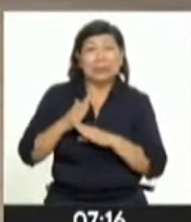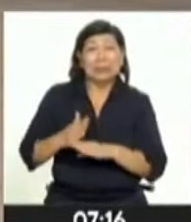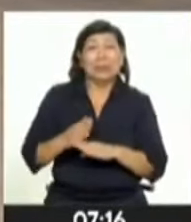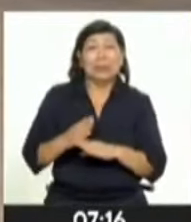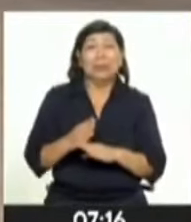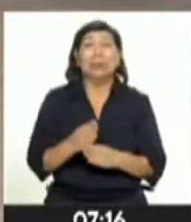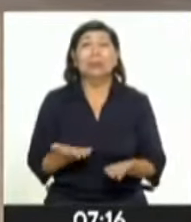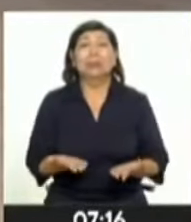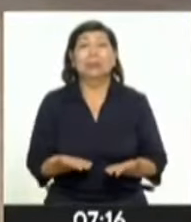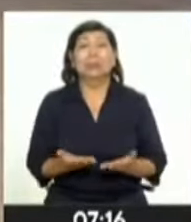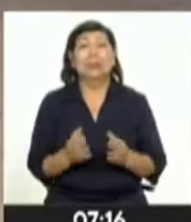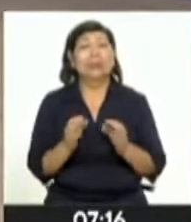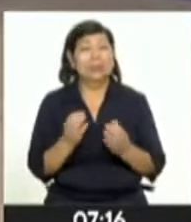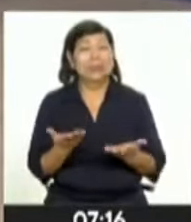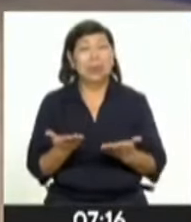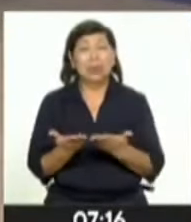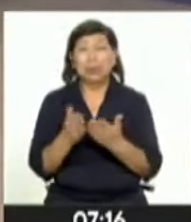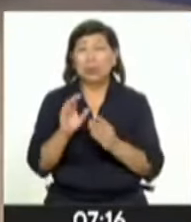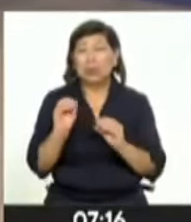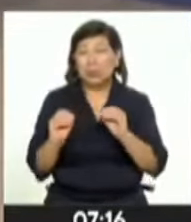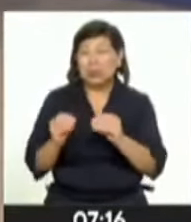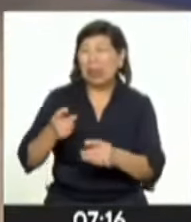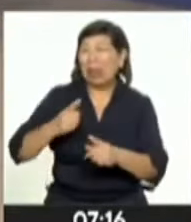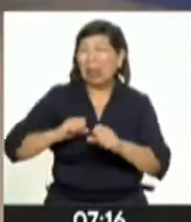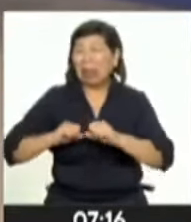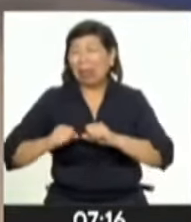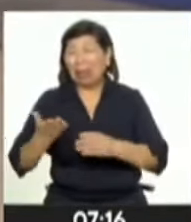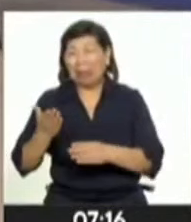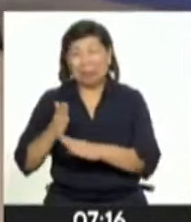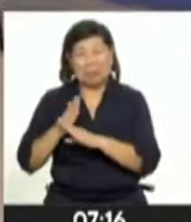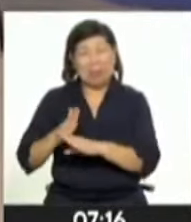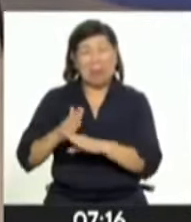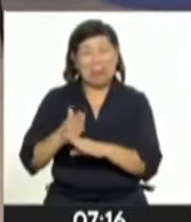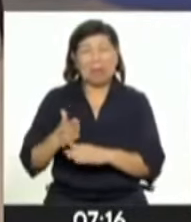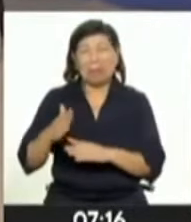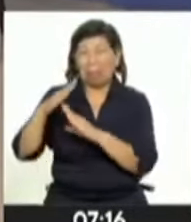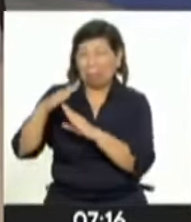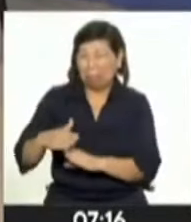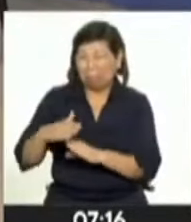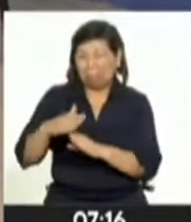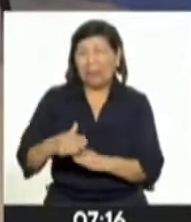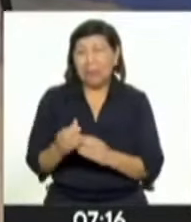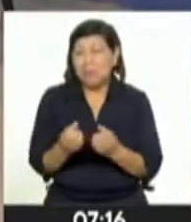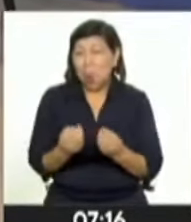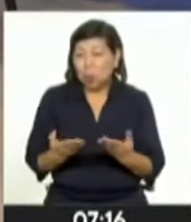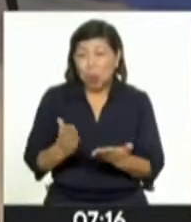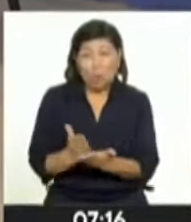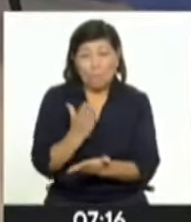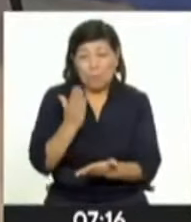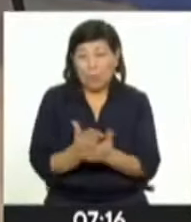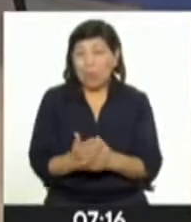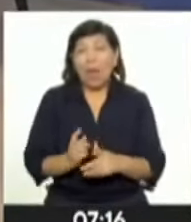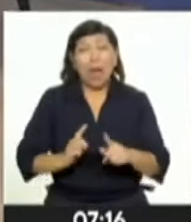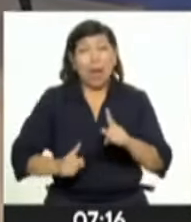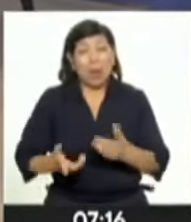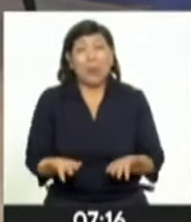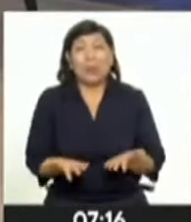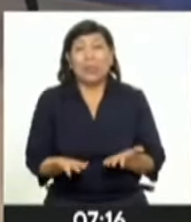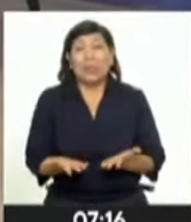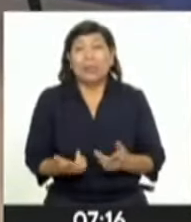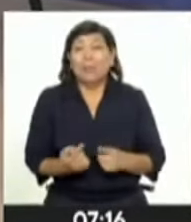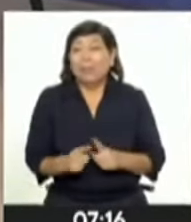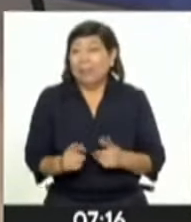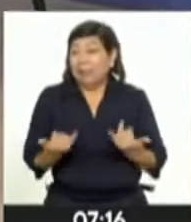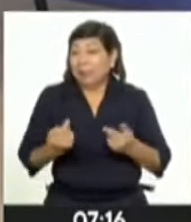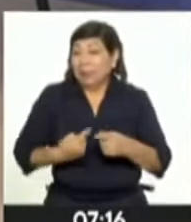durante la pandemia, los escolares estuvieron en un periodo de clases virtuales en donde se han podido perder algunas habilidades blandas.